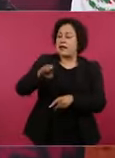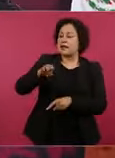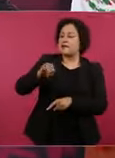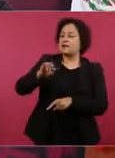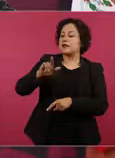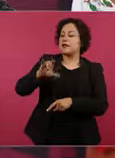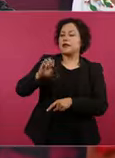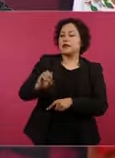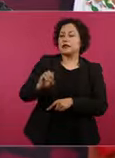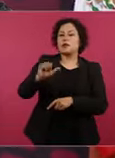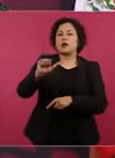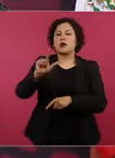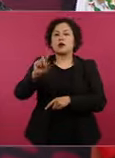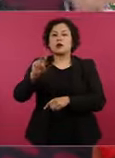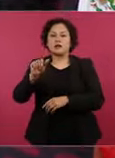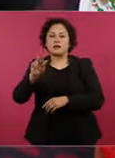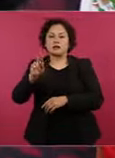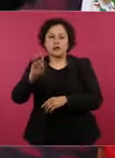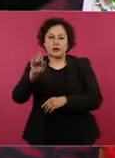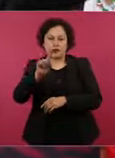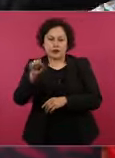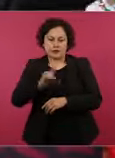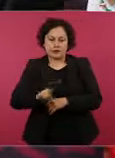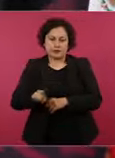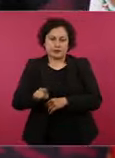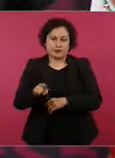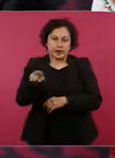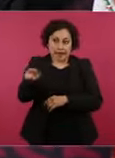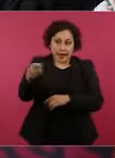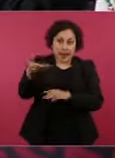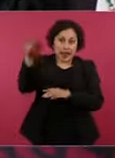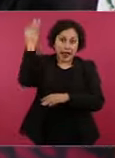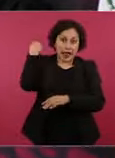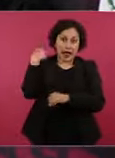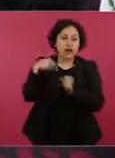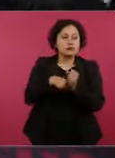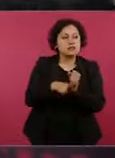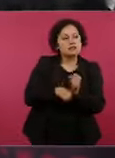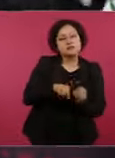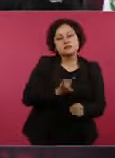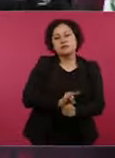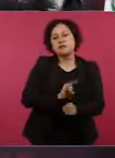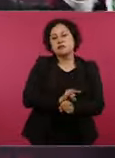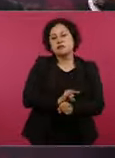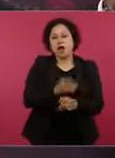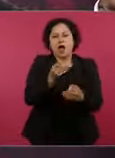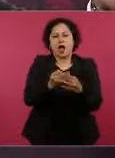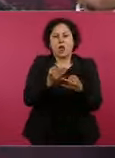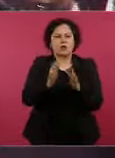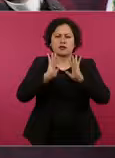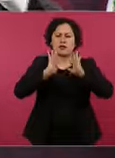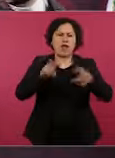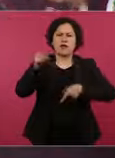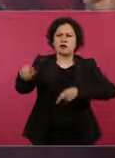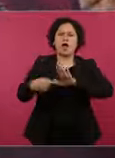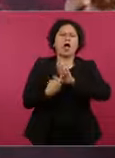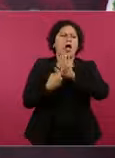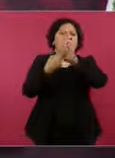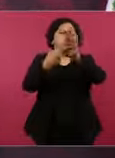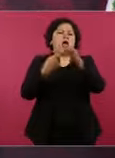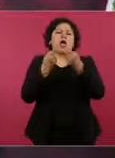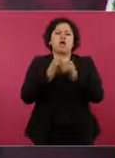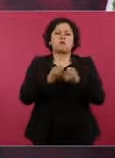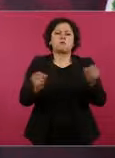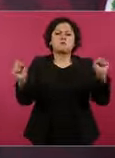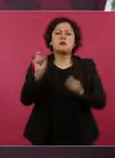quitó la máscara y que abiertamente está a favor de